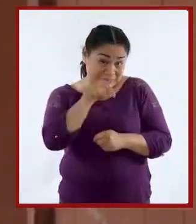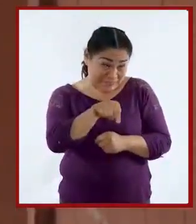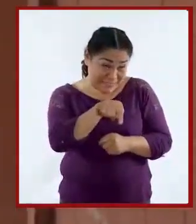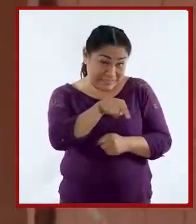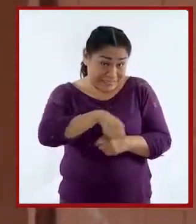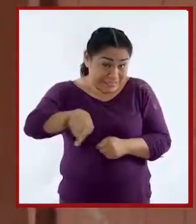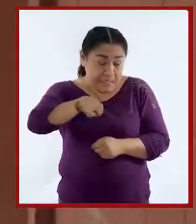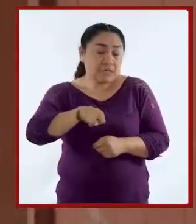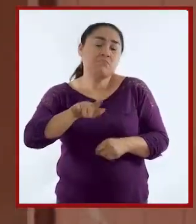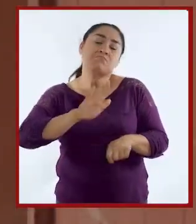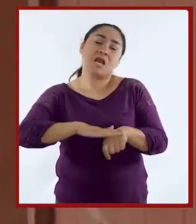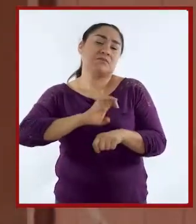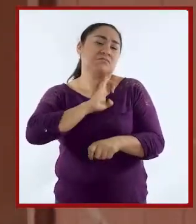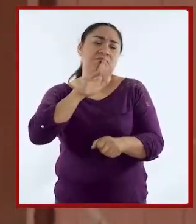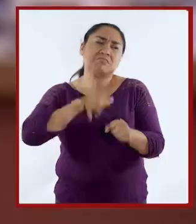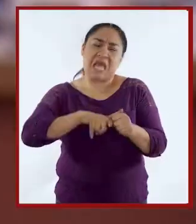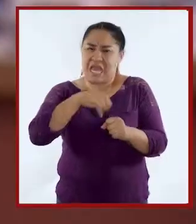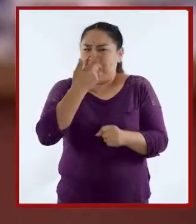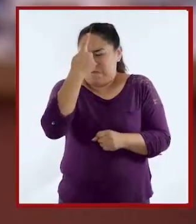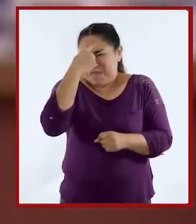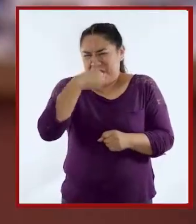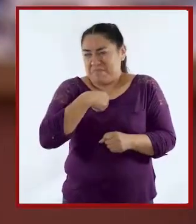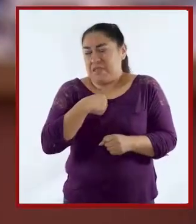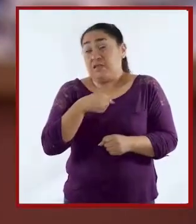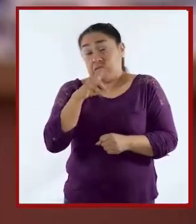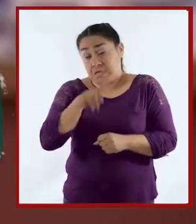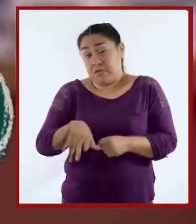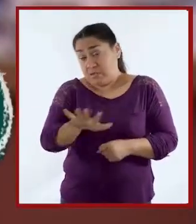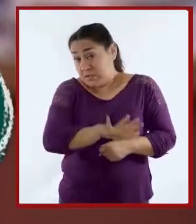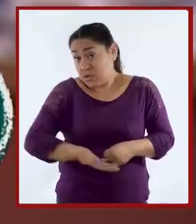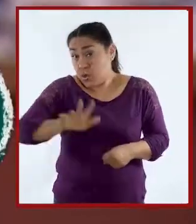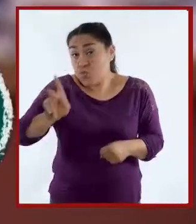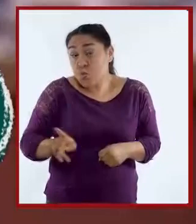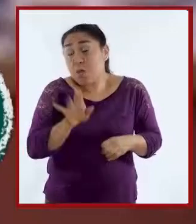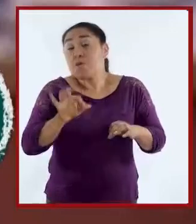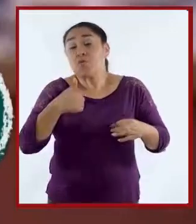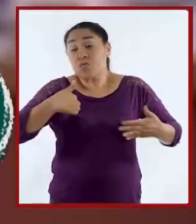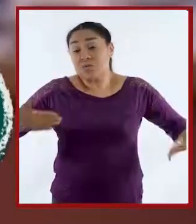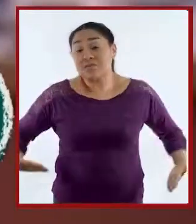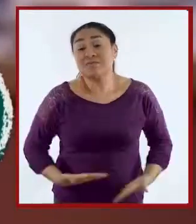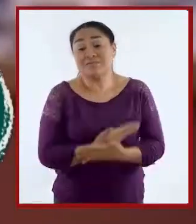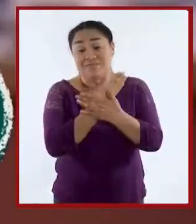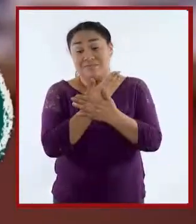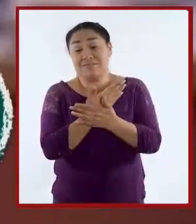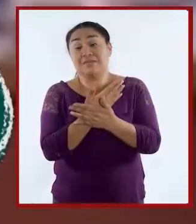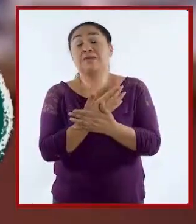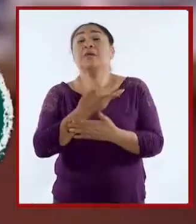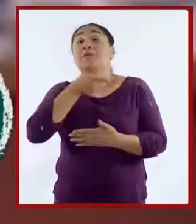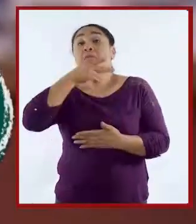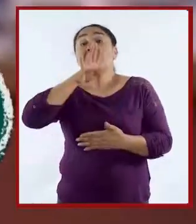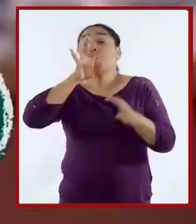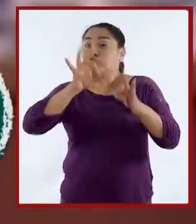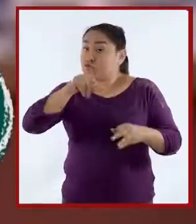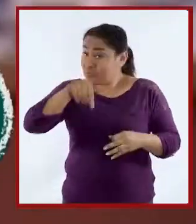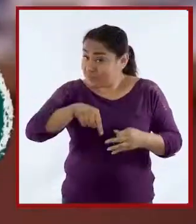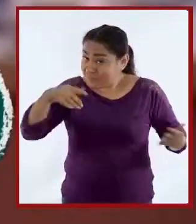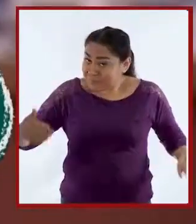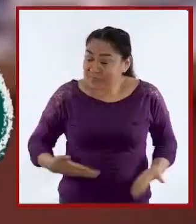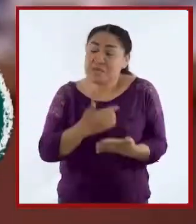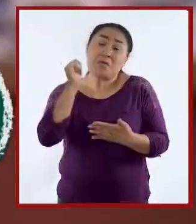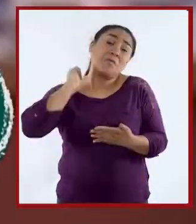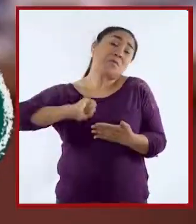este es muy especial para mí. En primer lugar, porque en este pueblo de Bachíniva yo nací, aquí nacieron mis